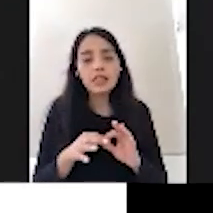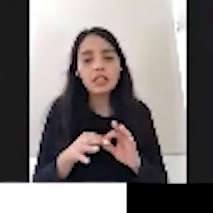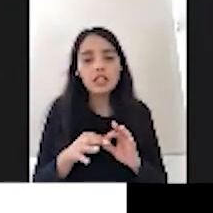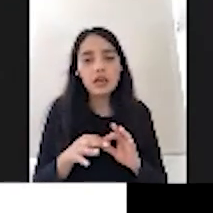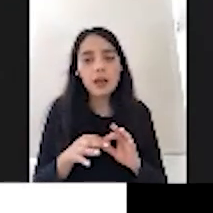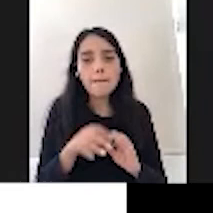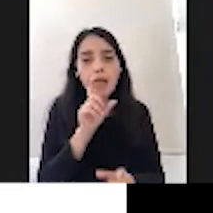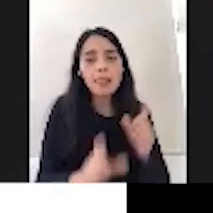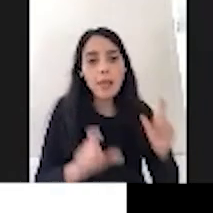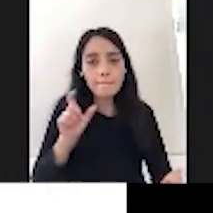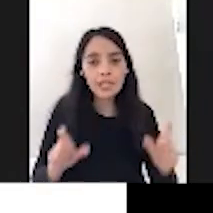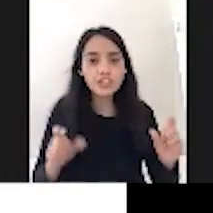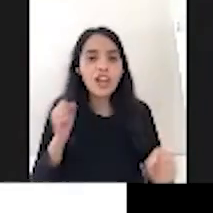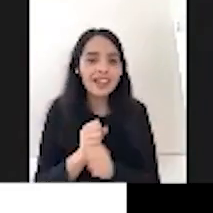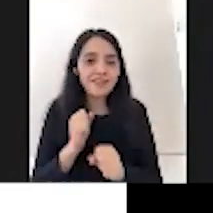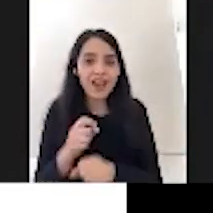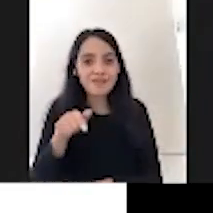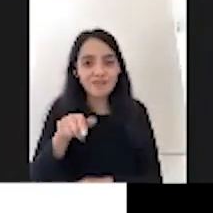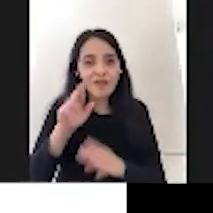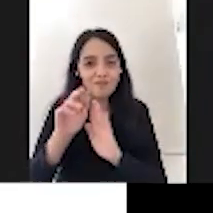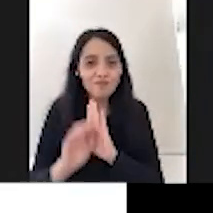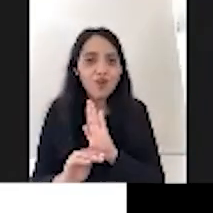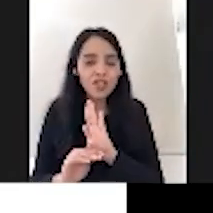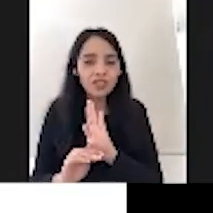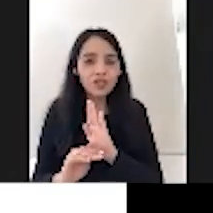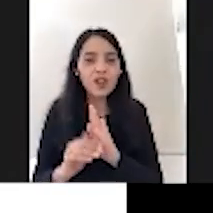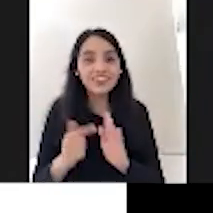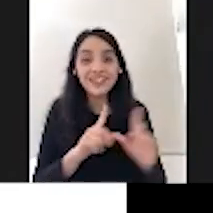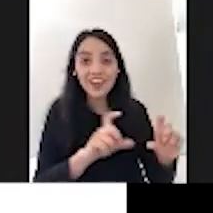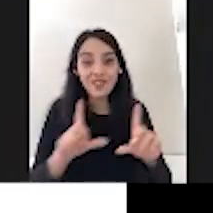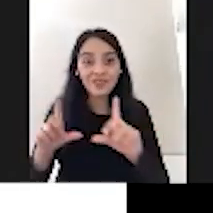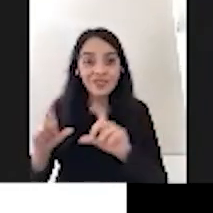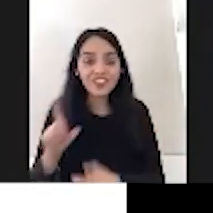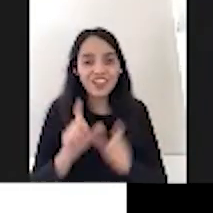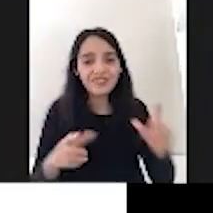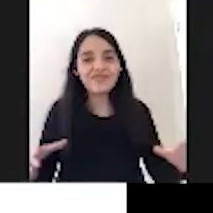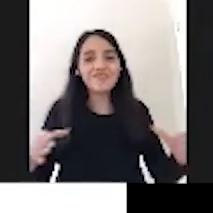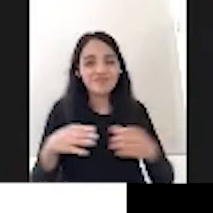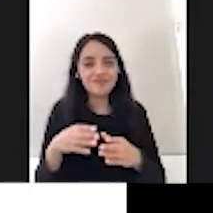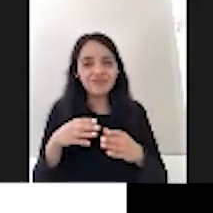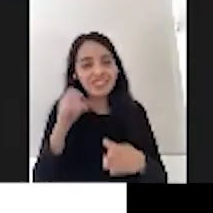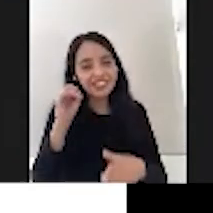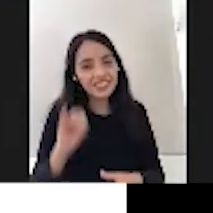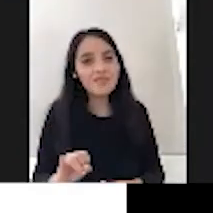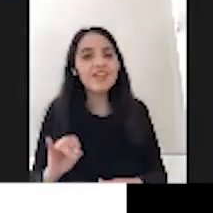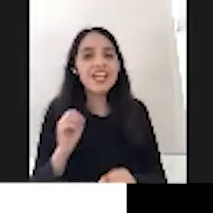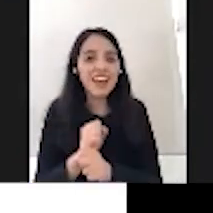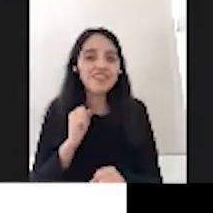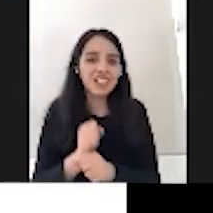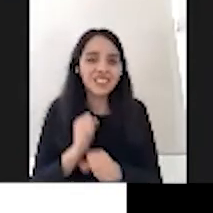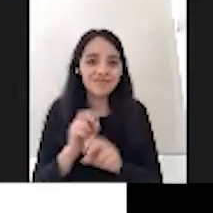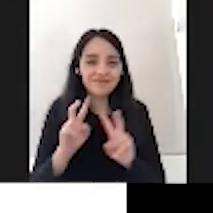personas que han trabajado en estos proyectos, y aquí fotos de las personas que en conjunto siempre son las que realizan el